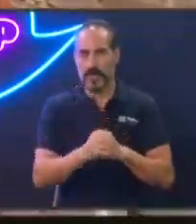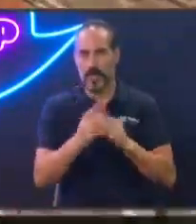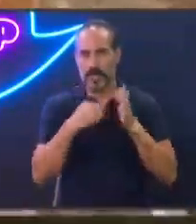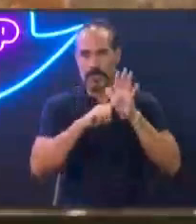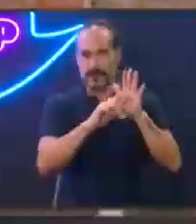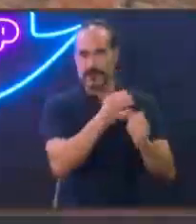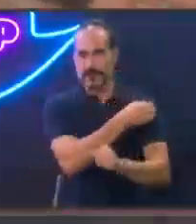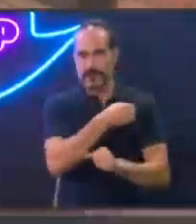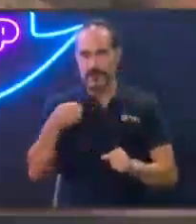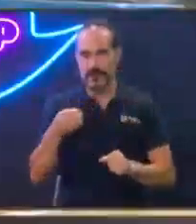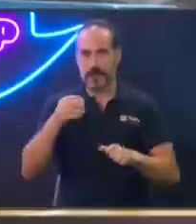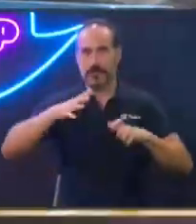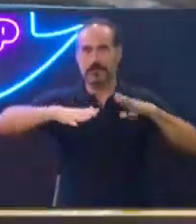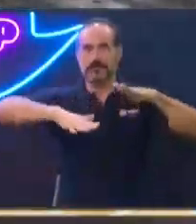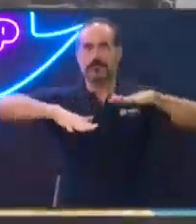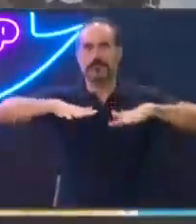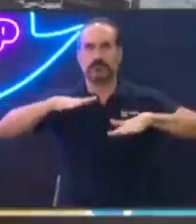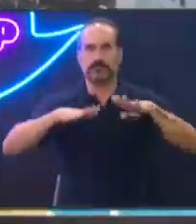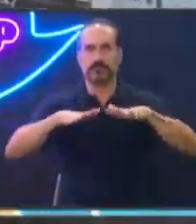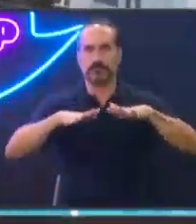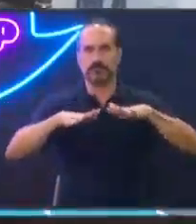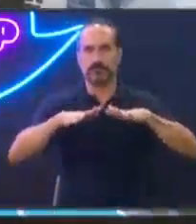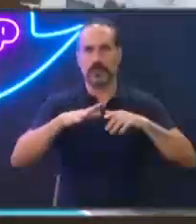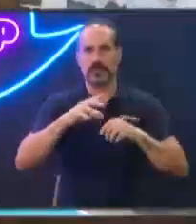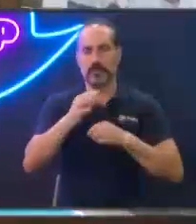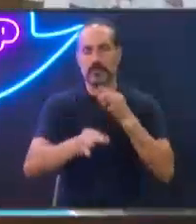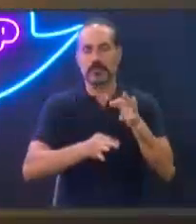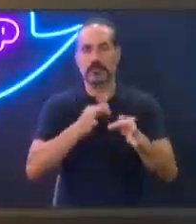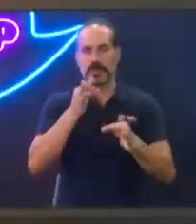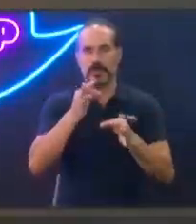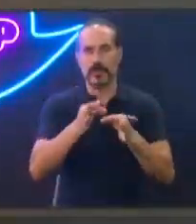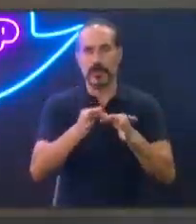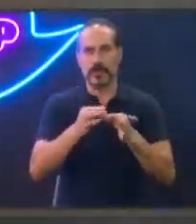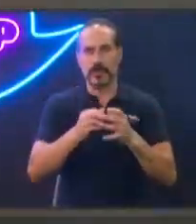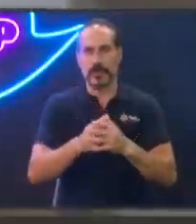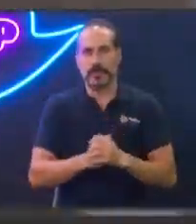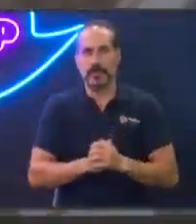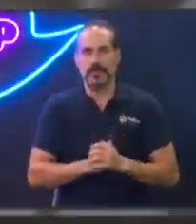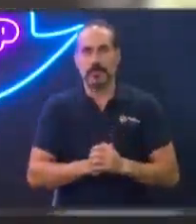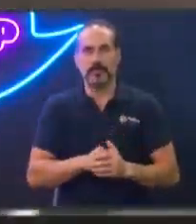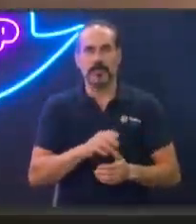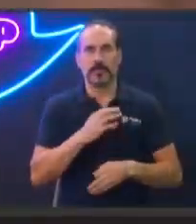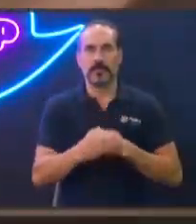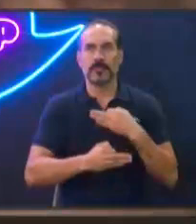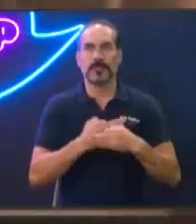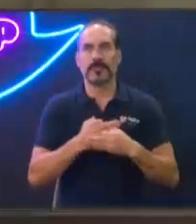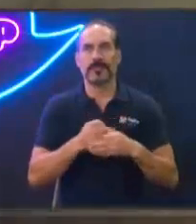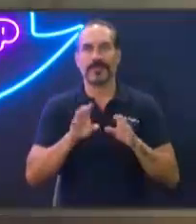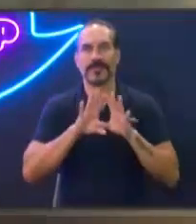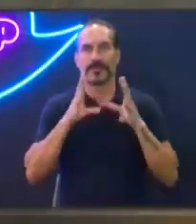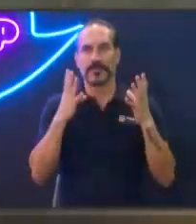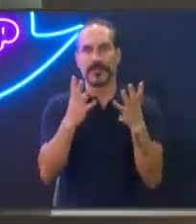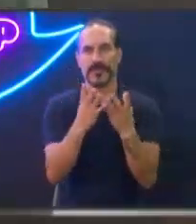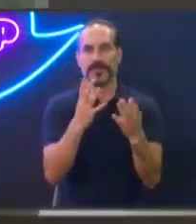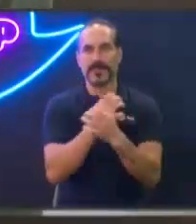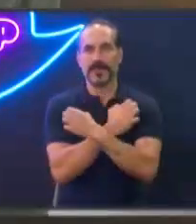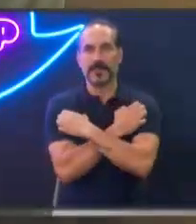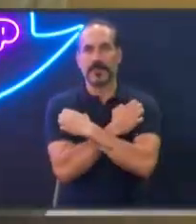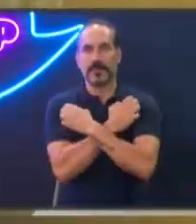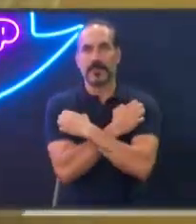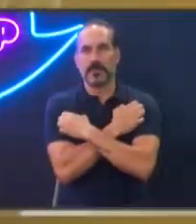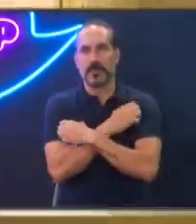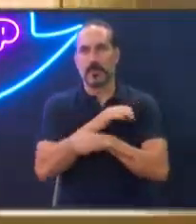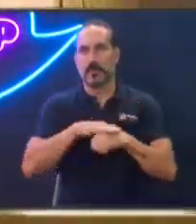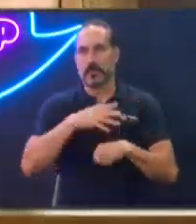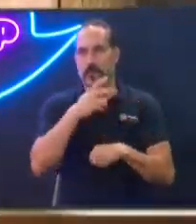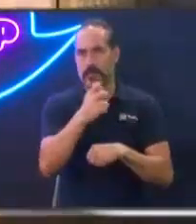orden y la estabilidad insti para el cumplimiento de las funciones sustantivas de toda la comunidad educativa por lo que